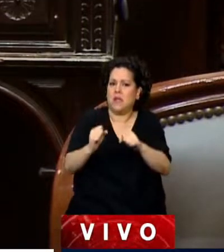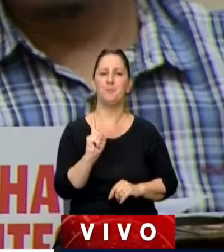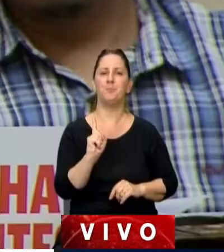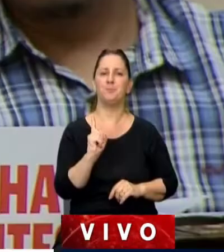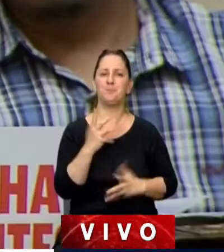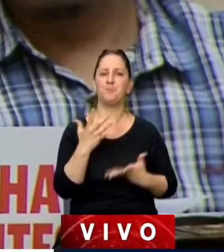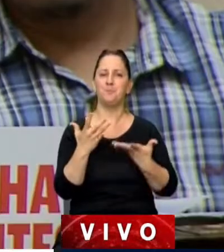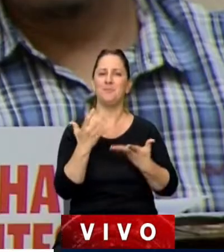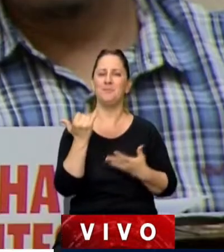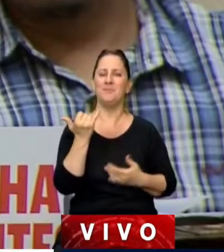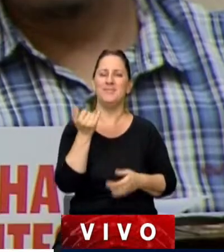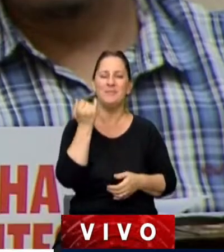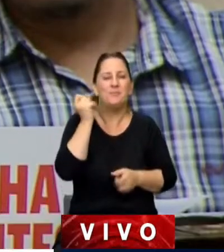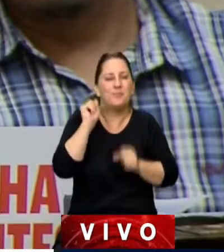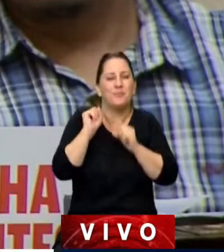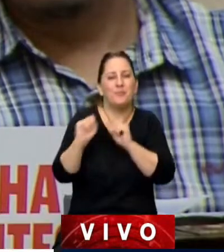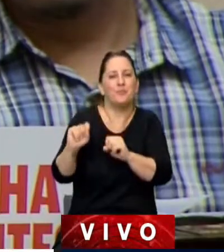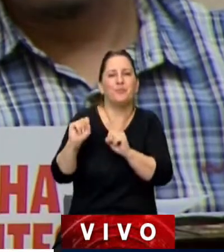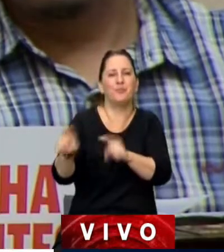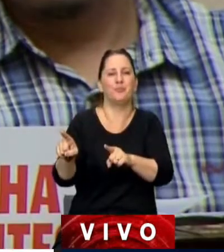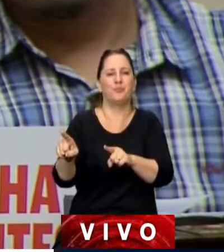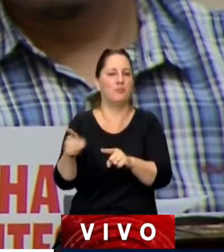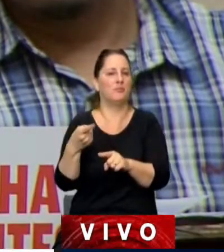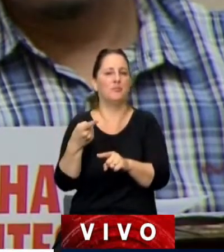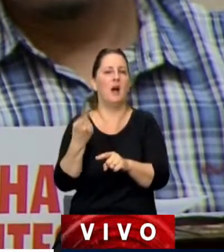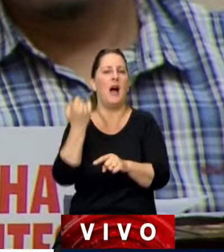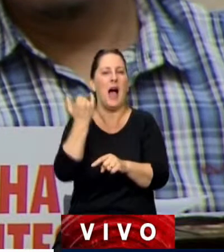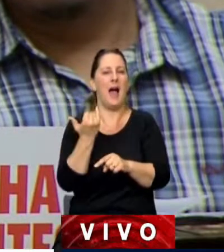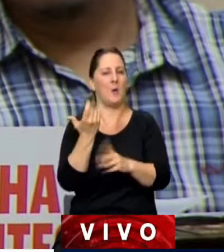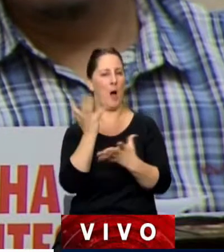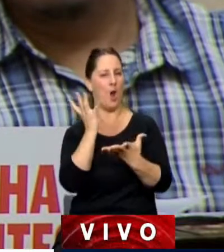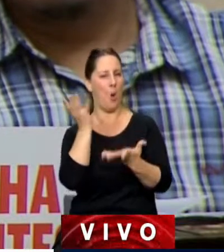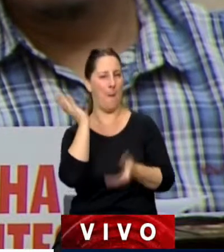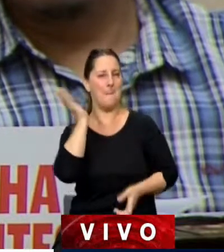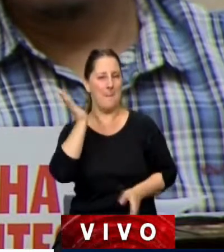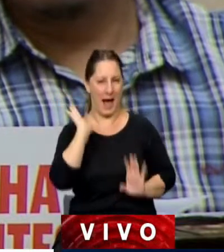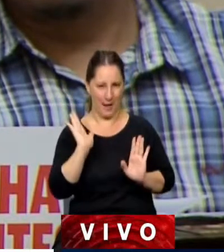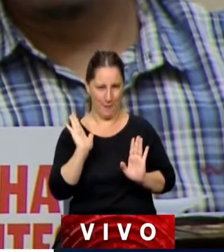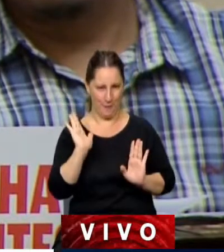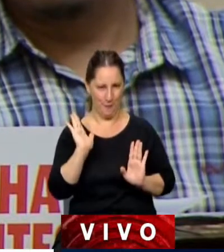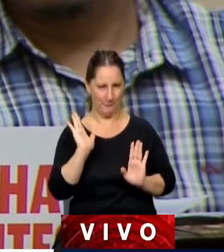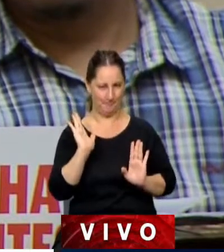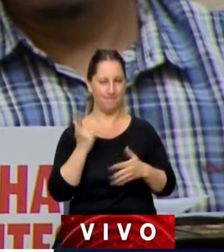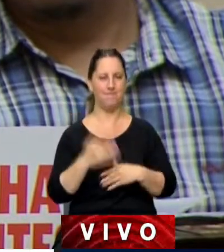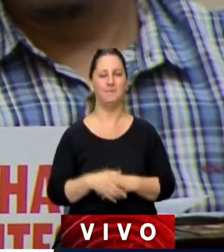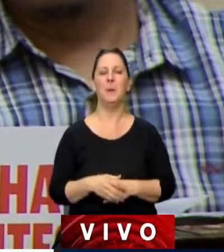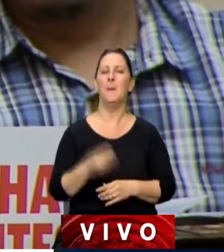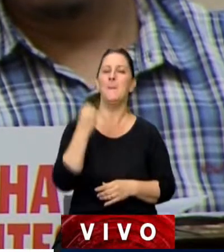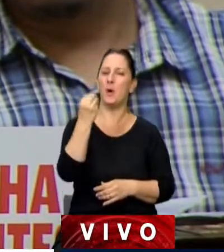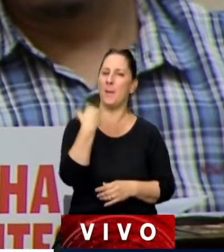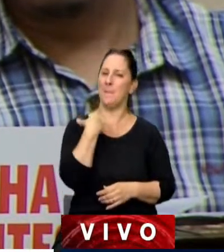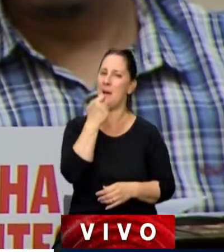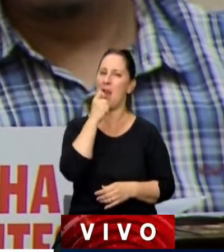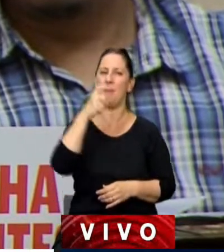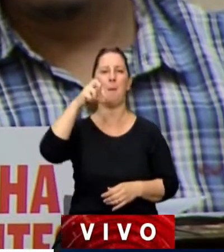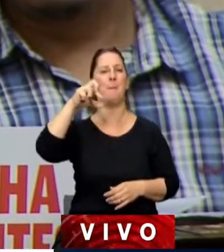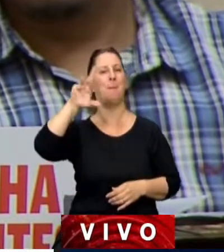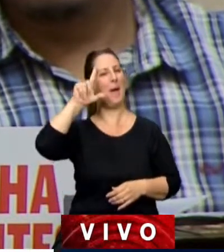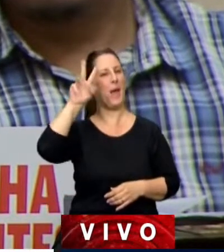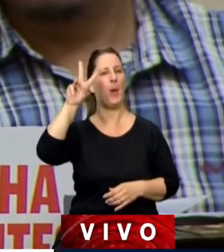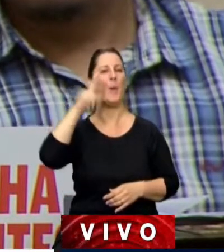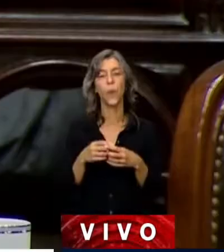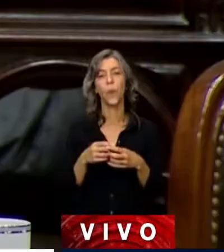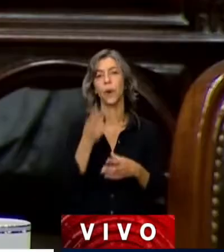establece la creación de un plan federal de capacitación sobre derechos de niñas, niños y adolescentes que lleva el nombre